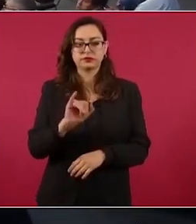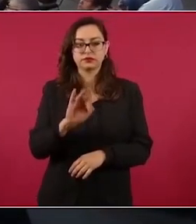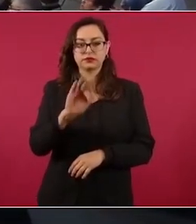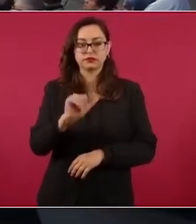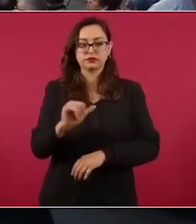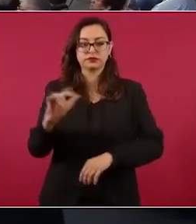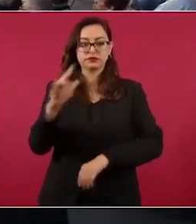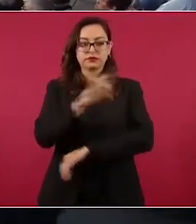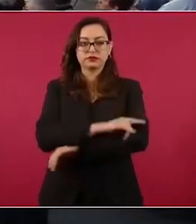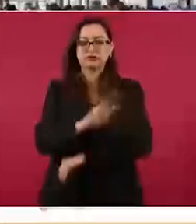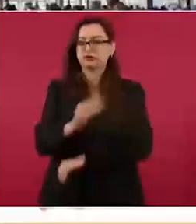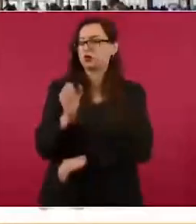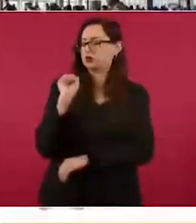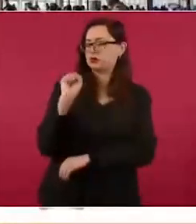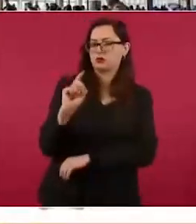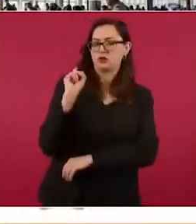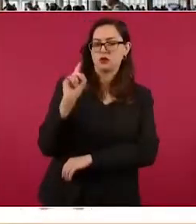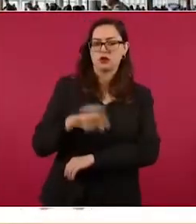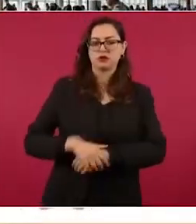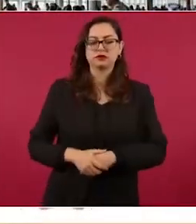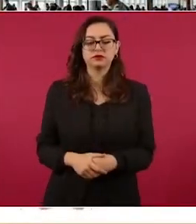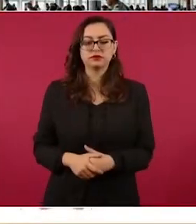Este es fin de semana.